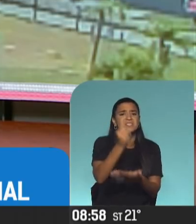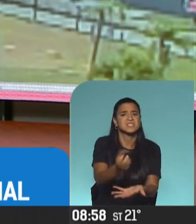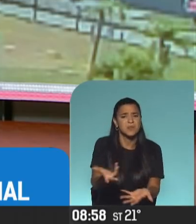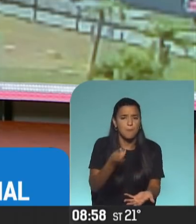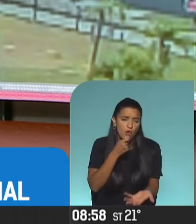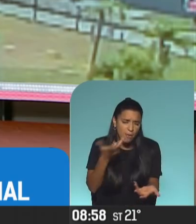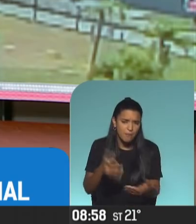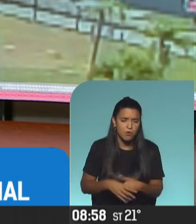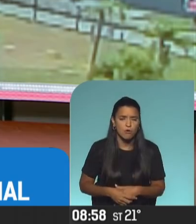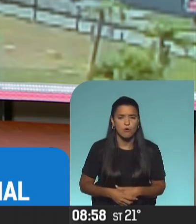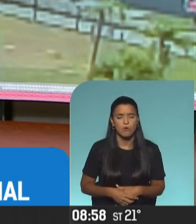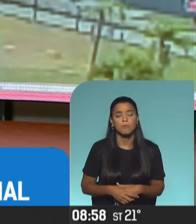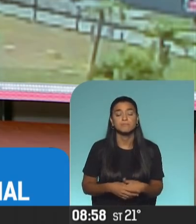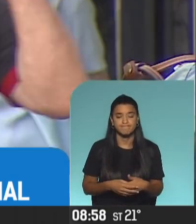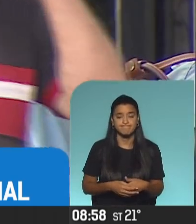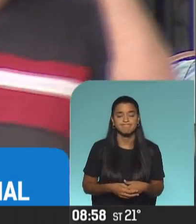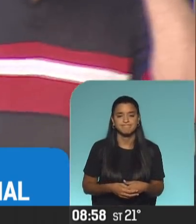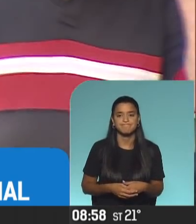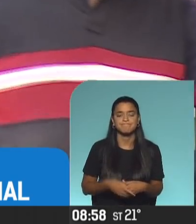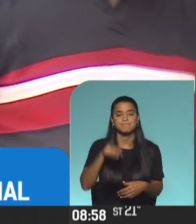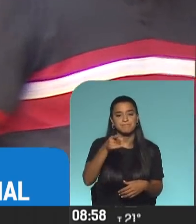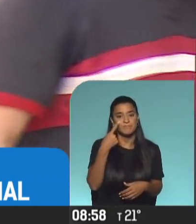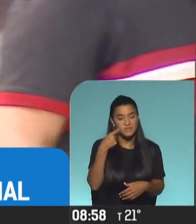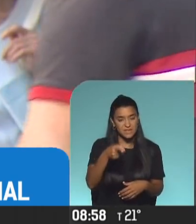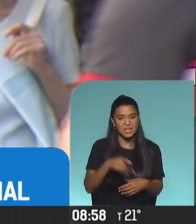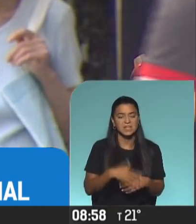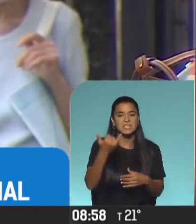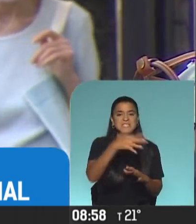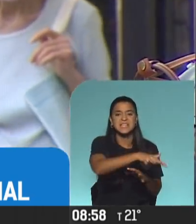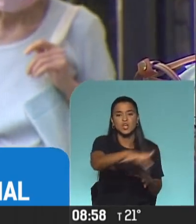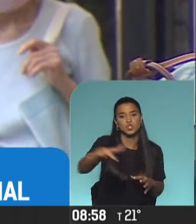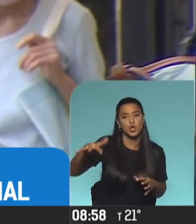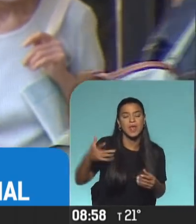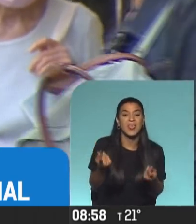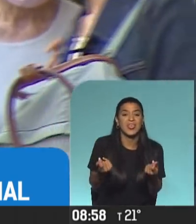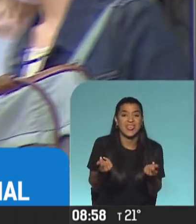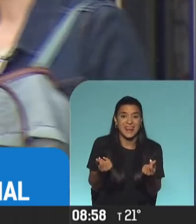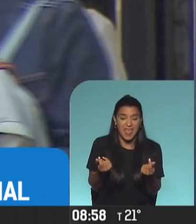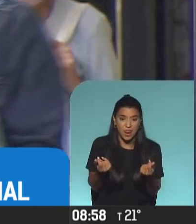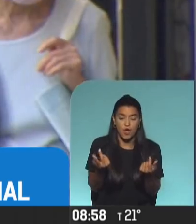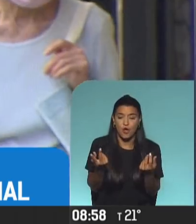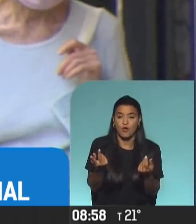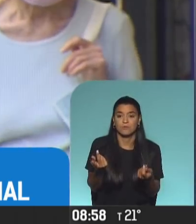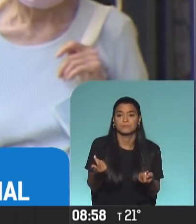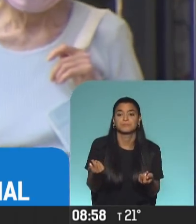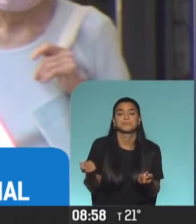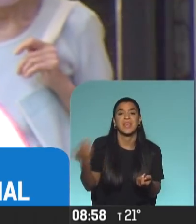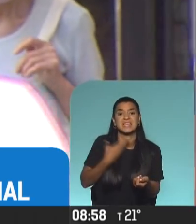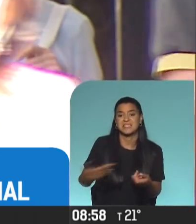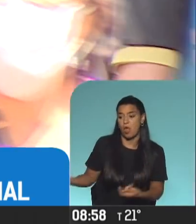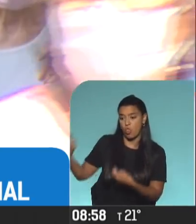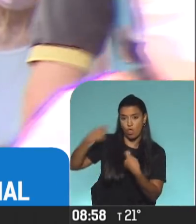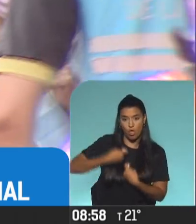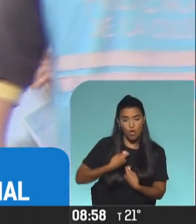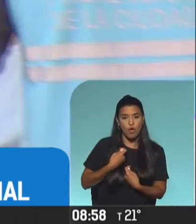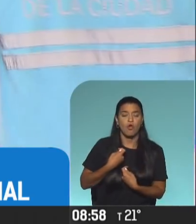AUH. Y claro, porque vos fíjate que son sectores donde el dinero que reciben por parte del Estado, o sea, por